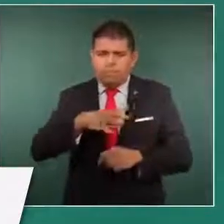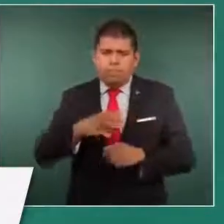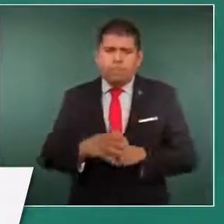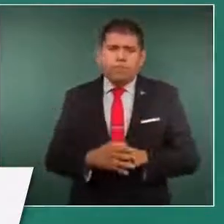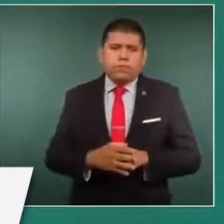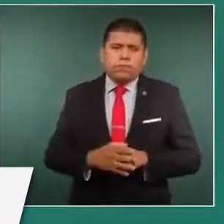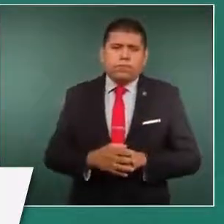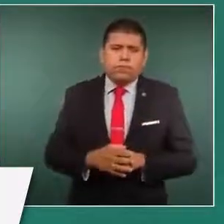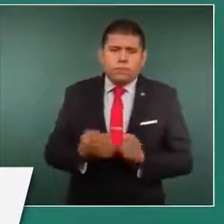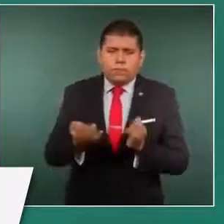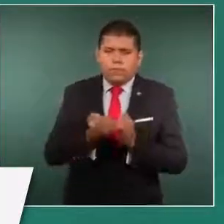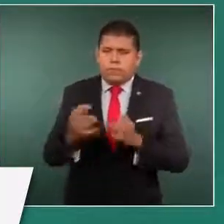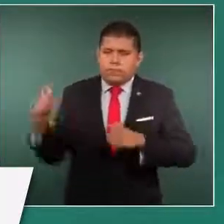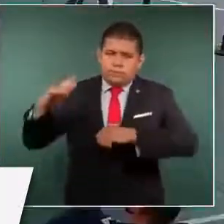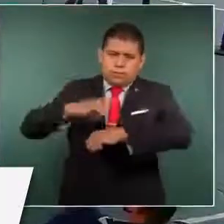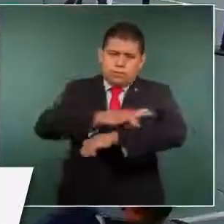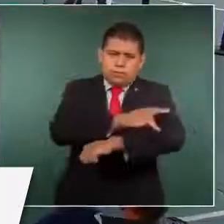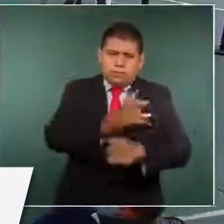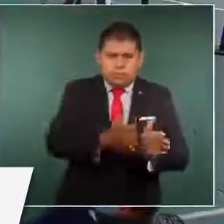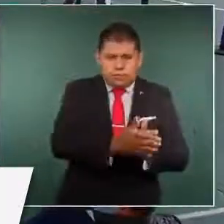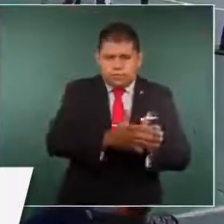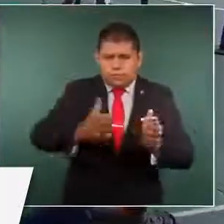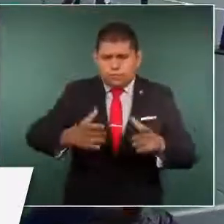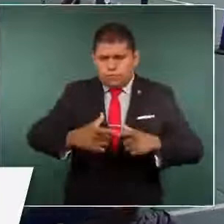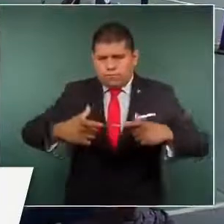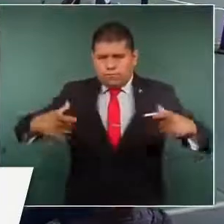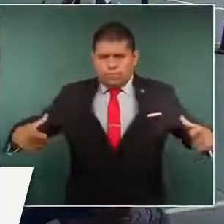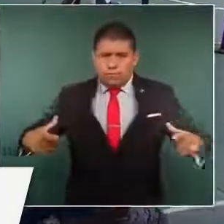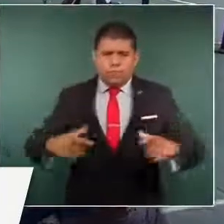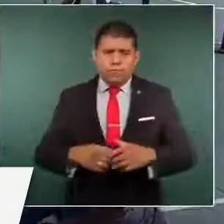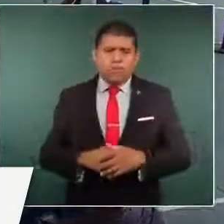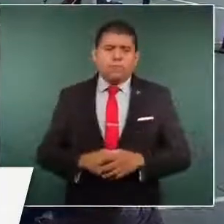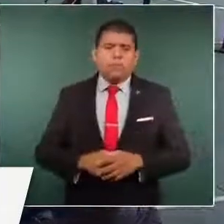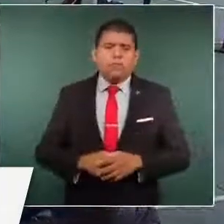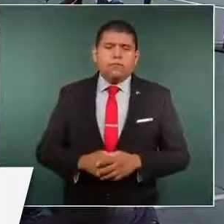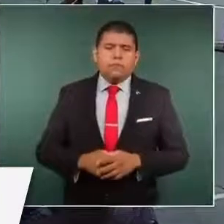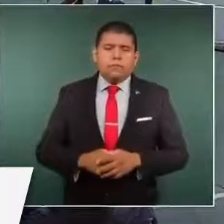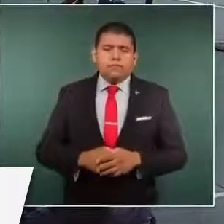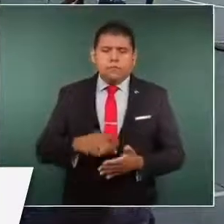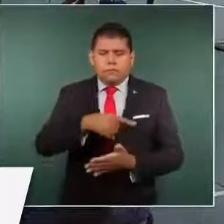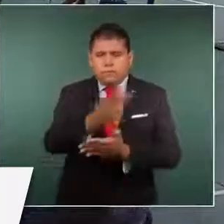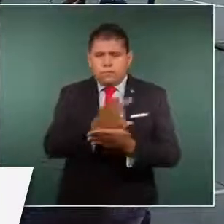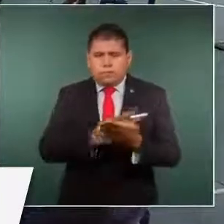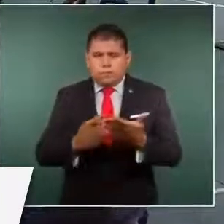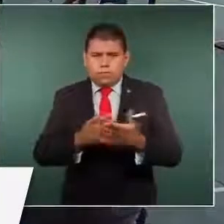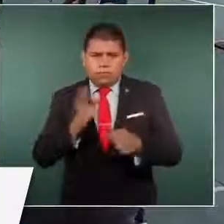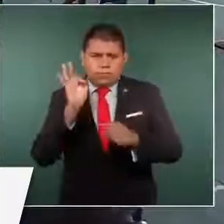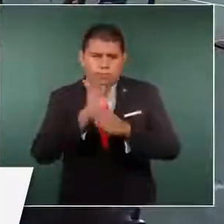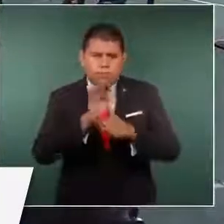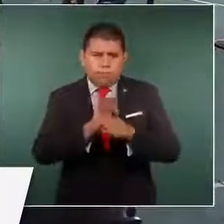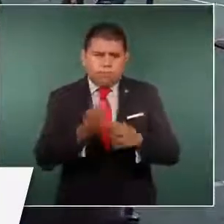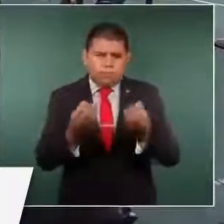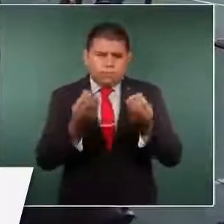y ampliación de la terminal. Ese es un proyecto que va a ayudar mucho, mucho